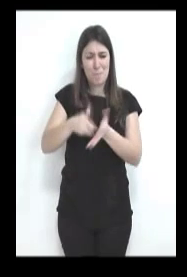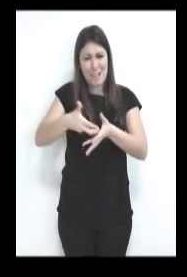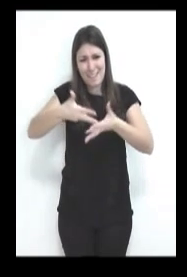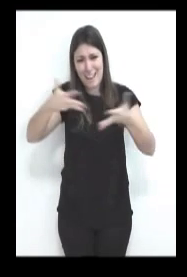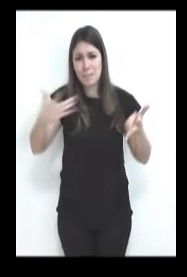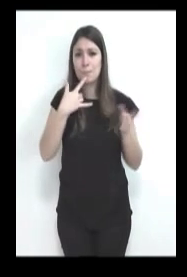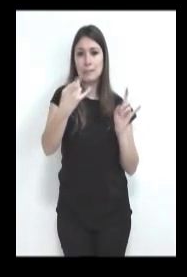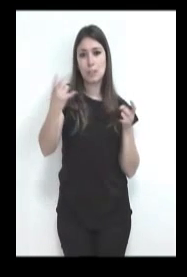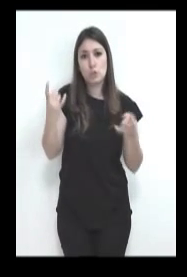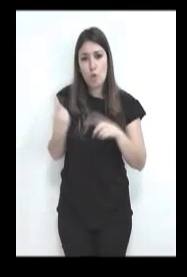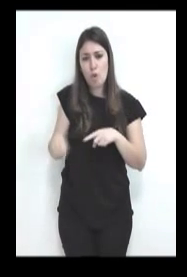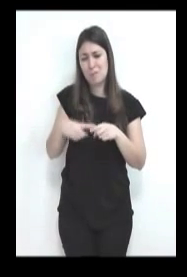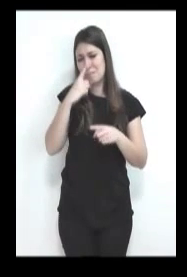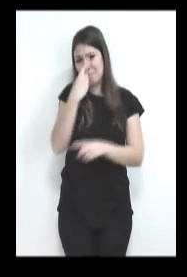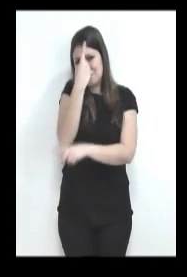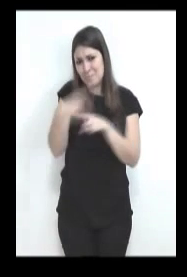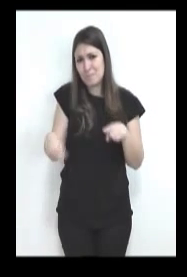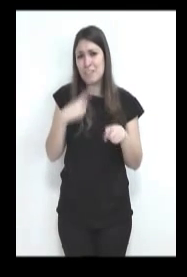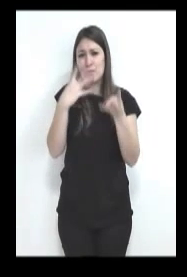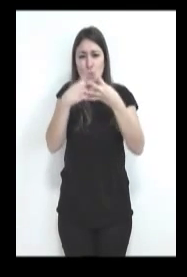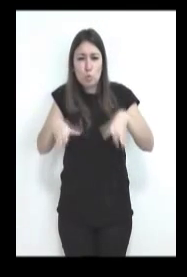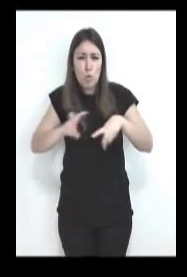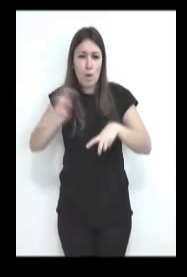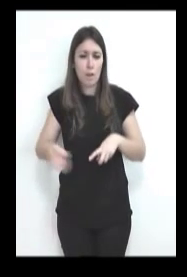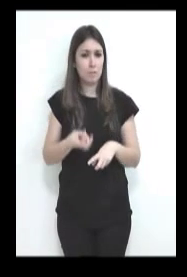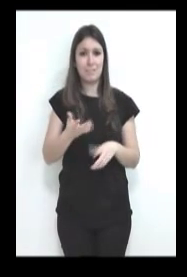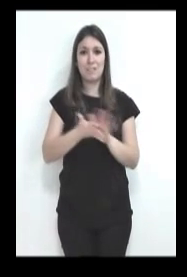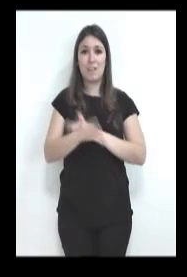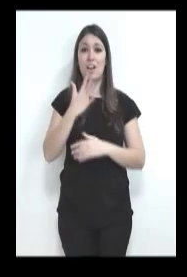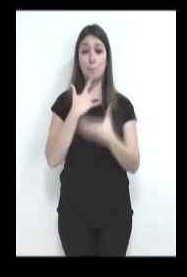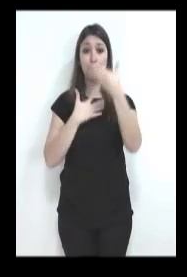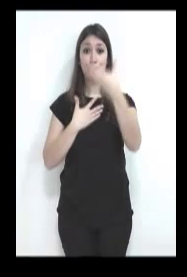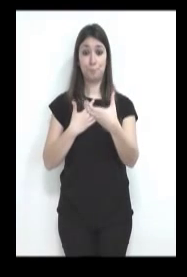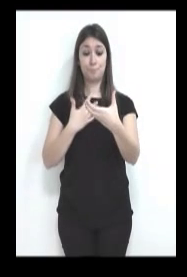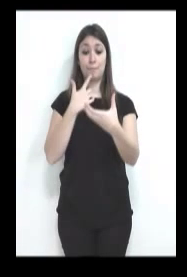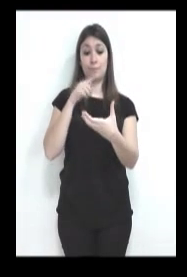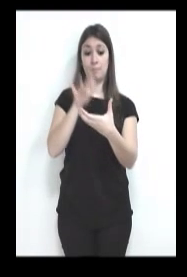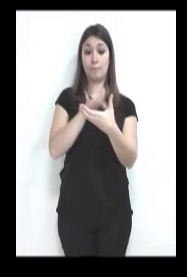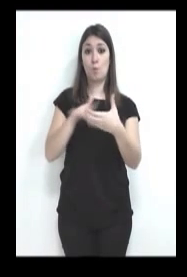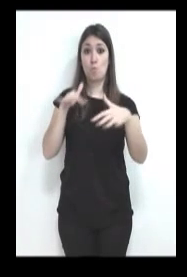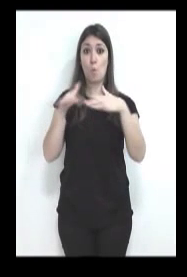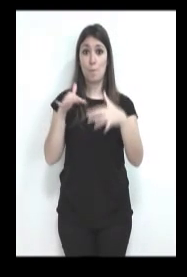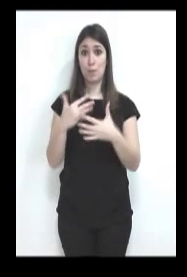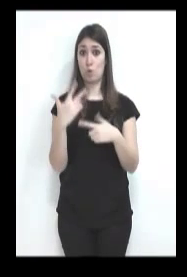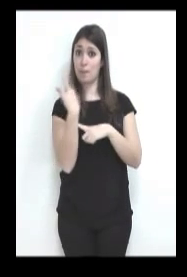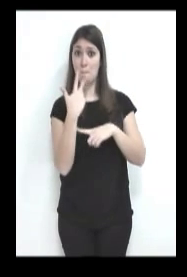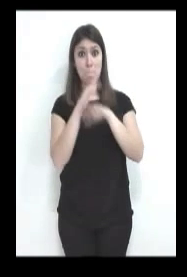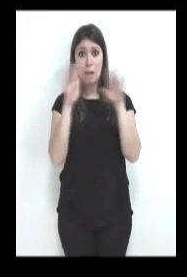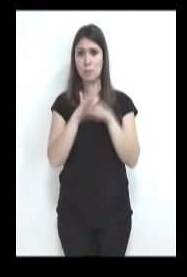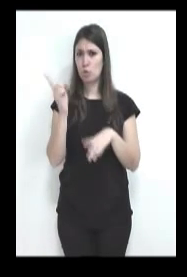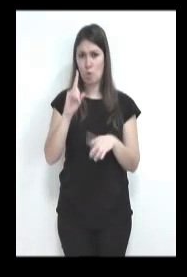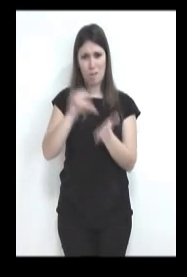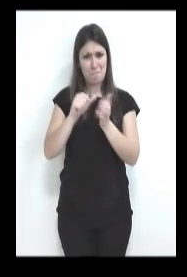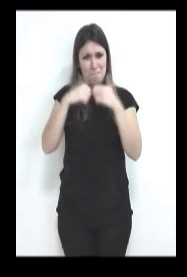tipo de sensores, con otro tipo de infraestructura, ¿no? En vez de tener cámara, pantalla, sensores de movimiento, tendrá pues